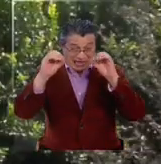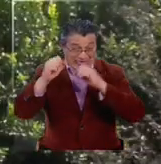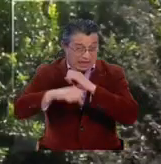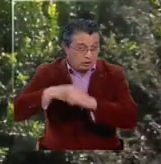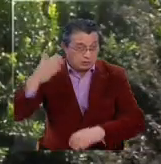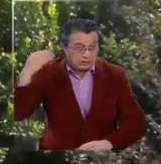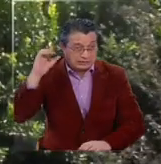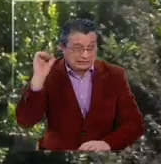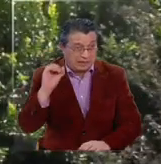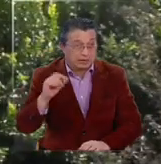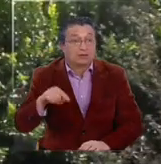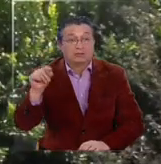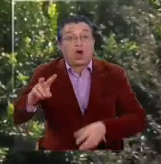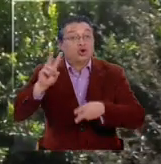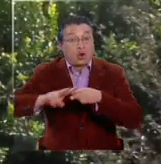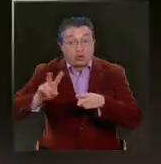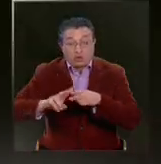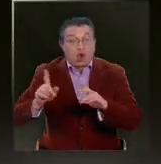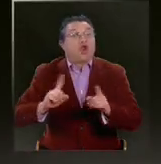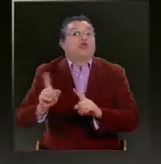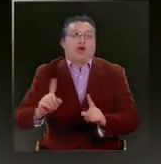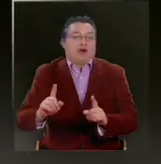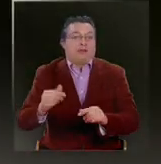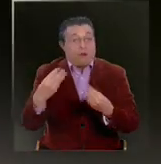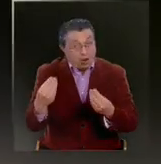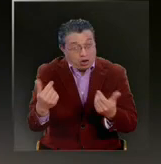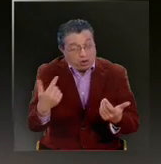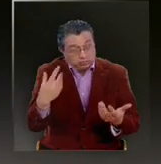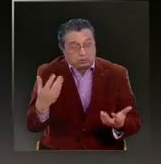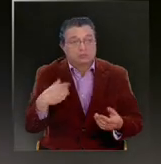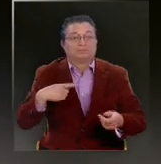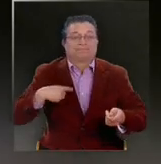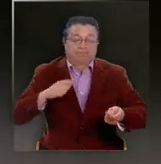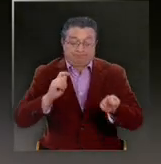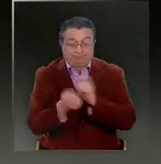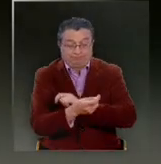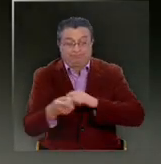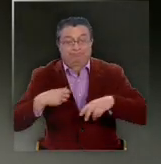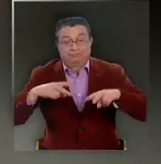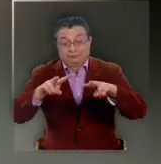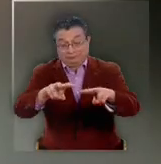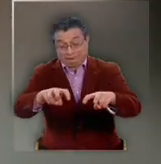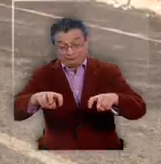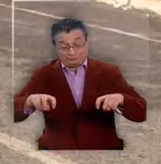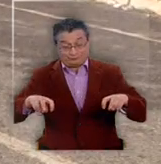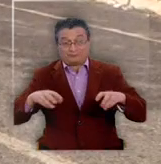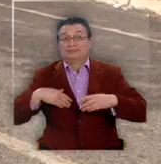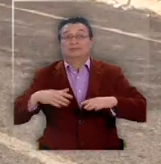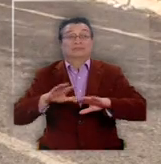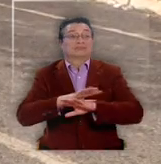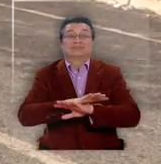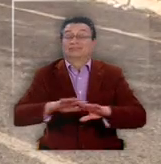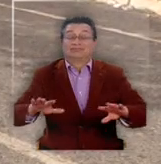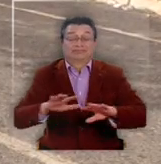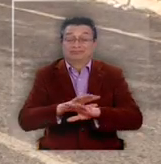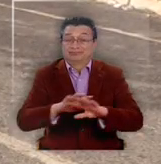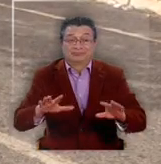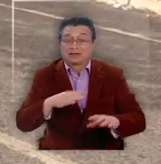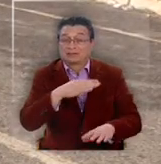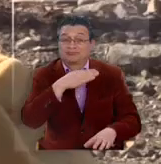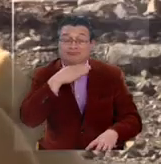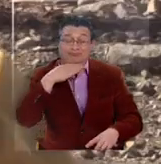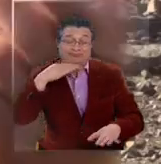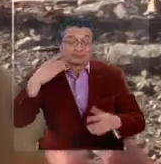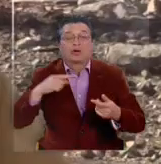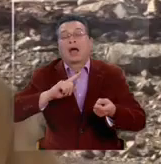pasado. No es la solución con esta agua, está buena, sí. Me tuve que reconvertir porque la parte agrícola estaba viendo que se estaba muriendo